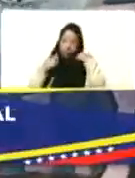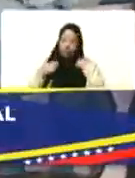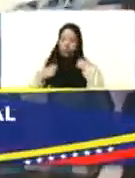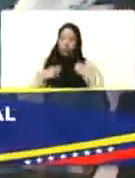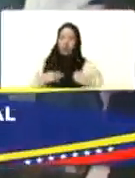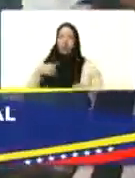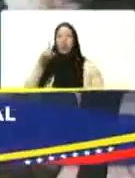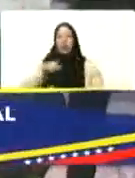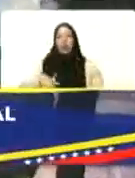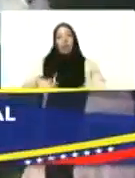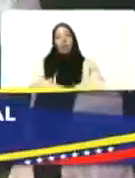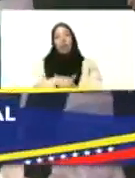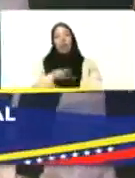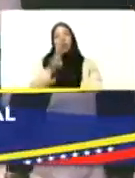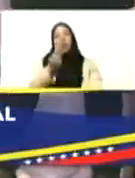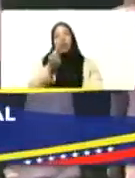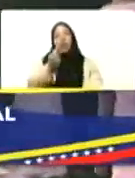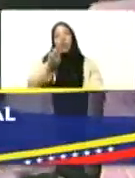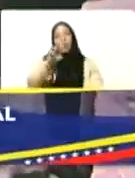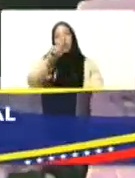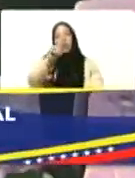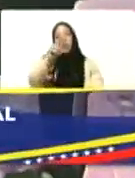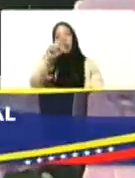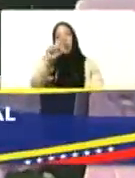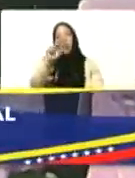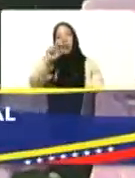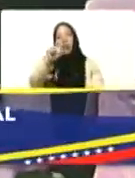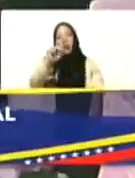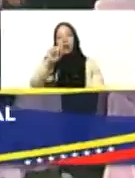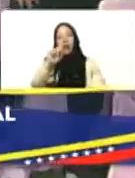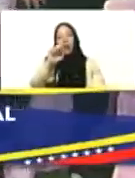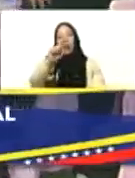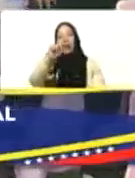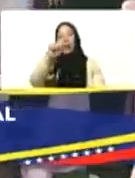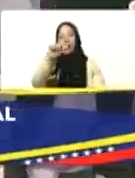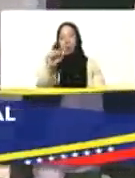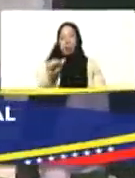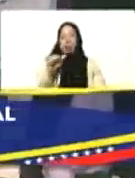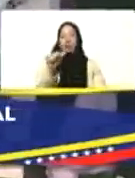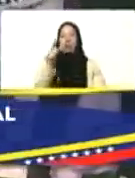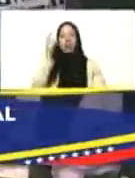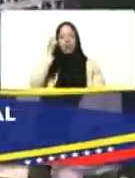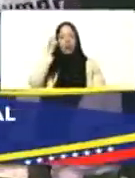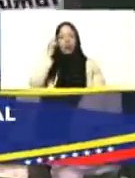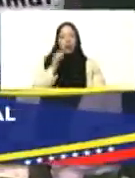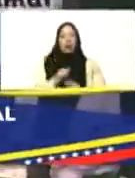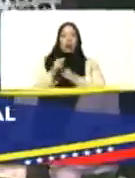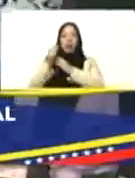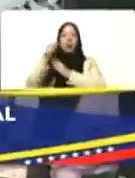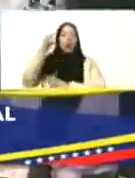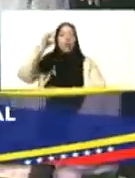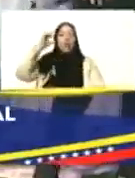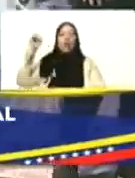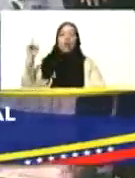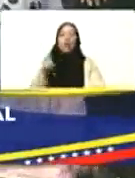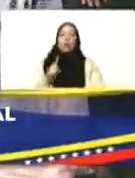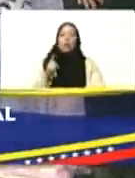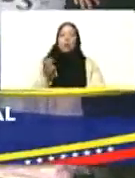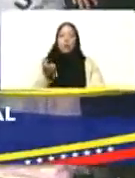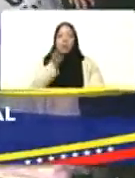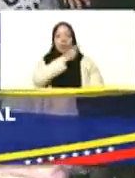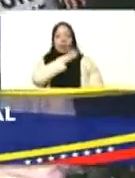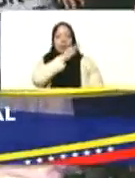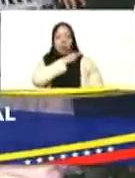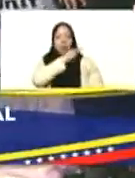Urdaneta. Ay, ay. Ayer fue el día de mi